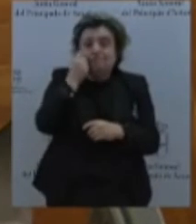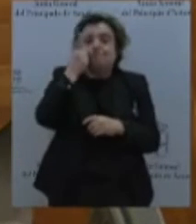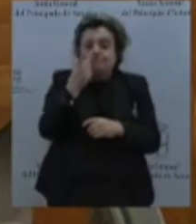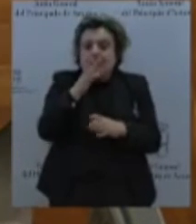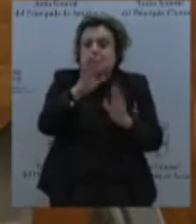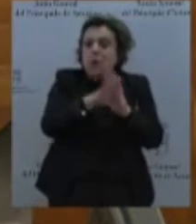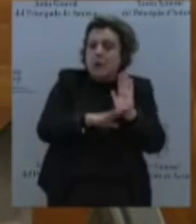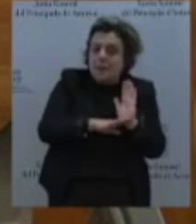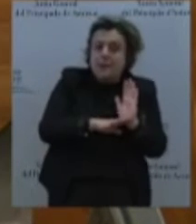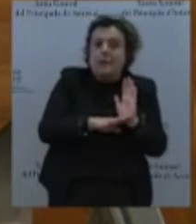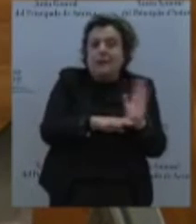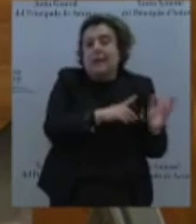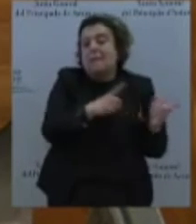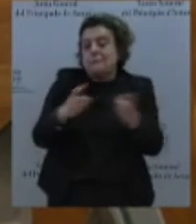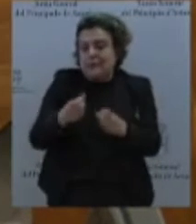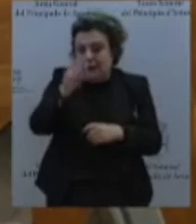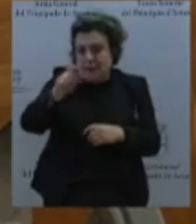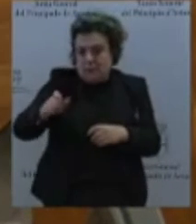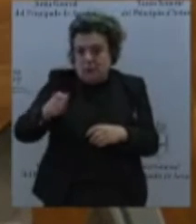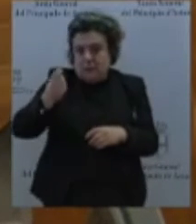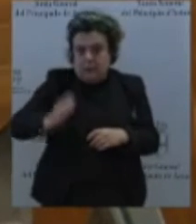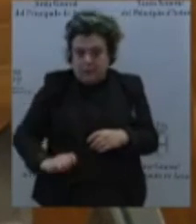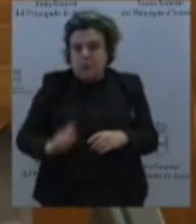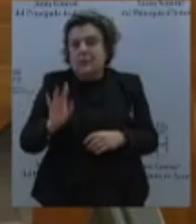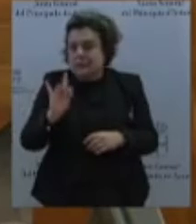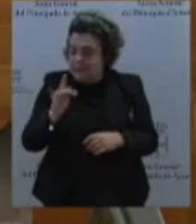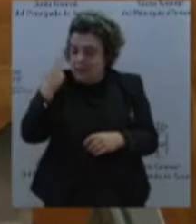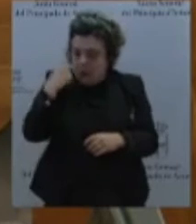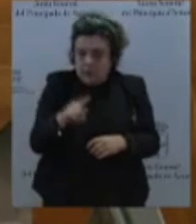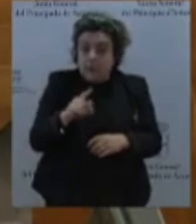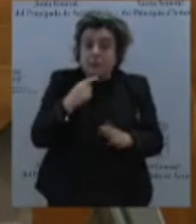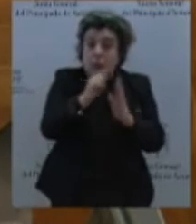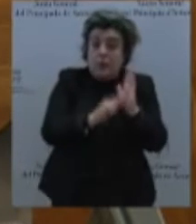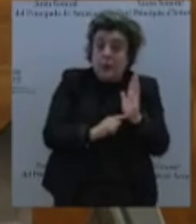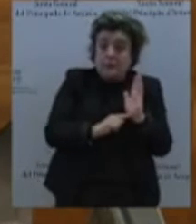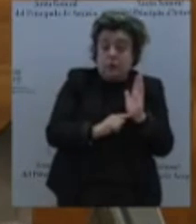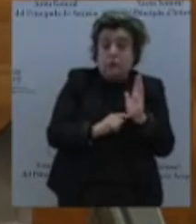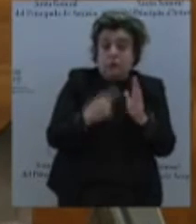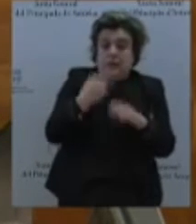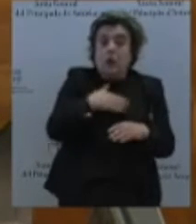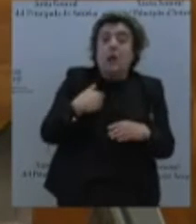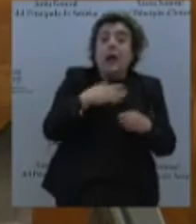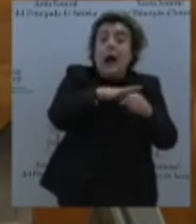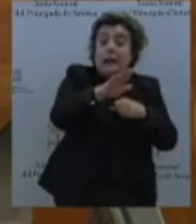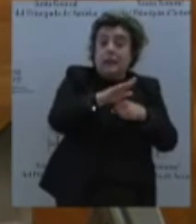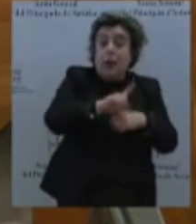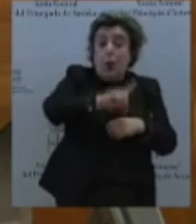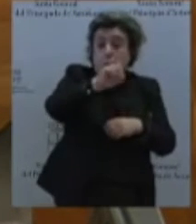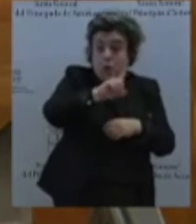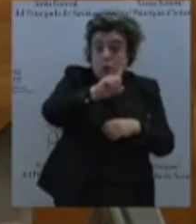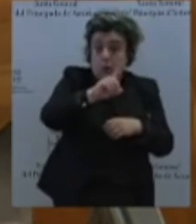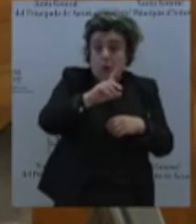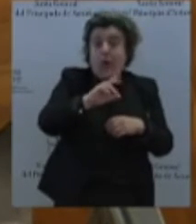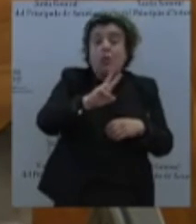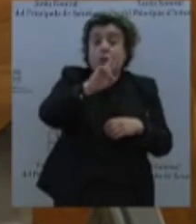sí le quiero dar algunos datos. Mire, en el área sanitaria 1, por ejemplo, del 2019 a hoy, se han incorporado 24 profesionales. Y